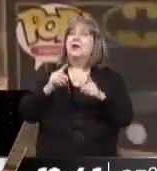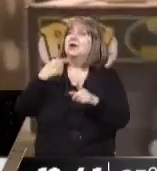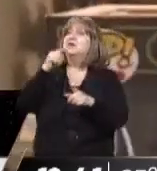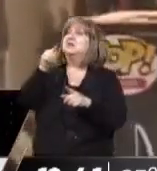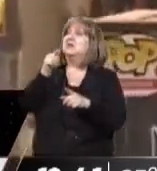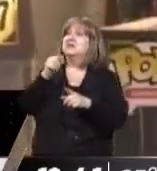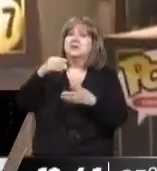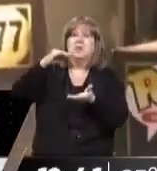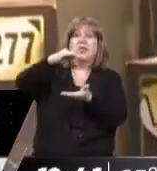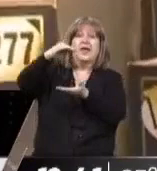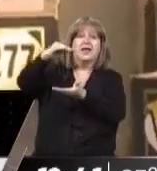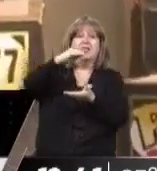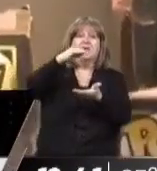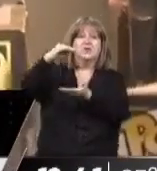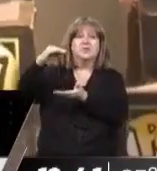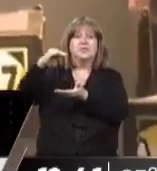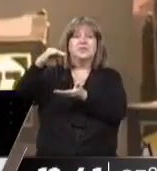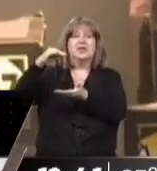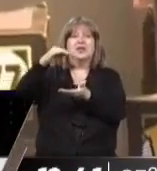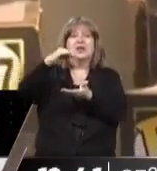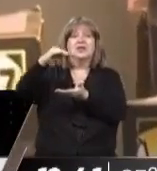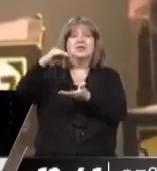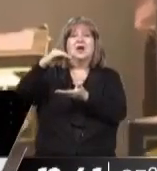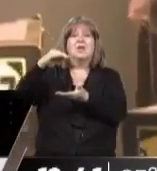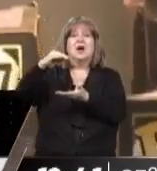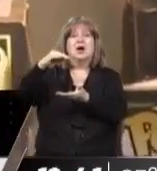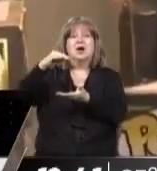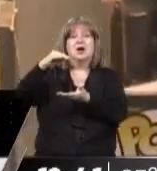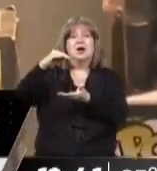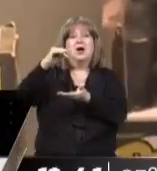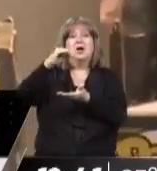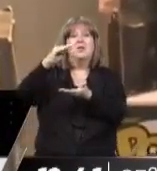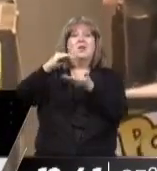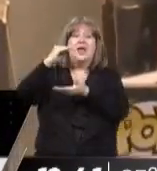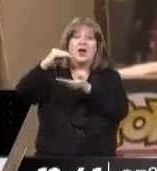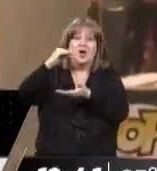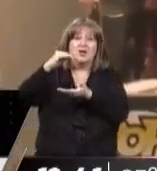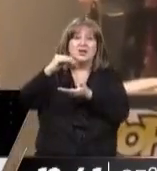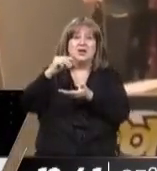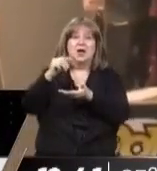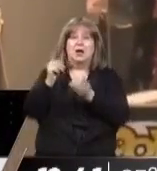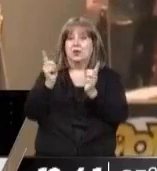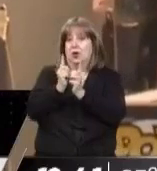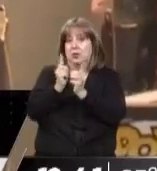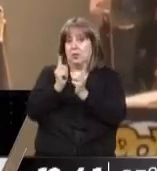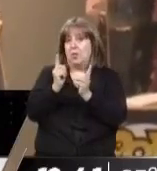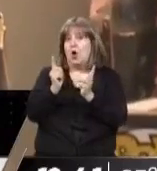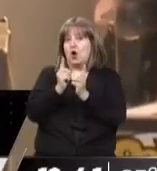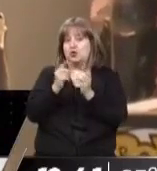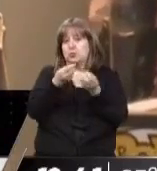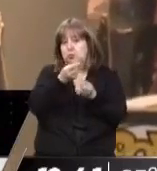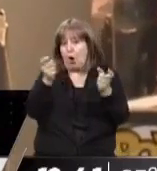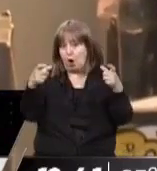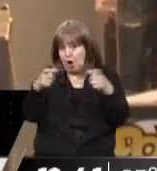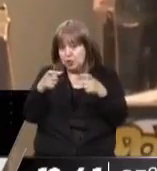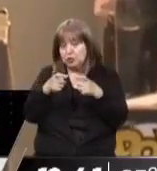¿Qué son esos muñequitos? Estos muñequitos se llaman Funko o Funko Pop, que cada uno de estos muñecos hacen ediciones muy limitadas a nivel mundial. Y lo que tiene